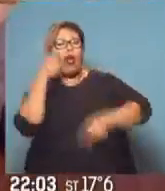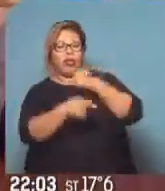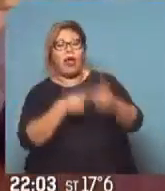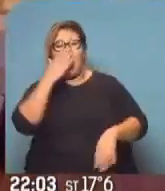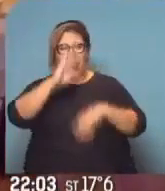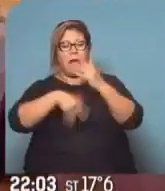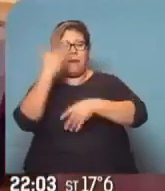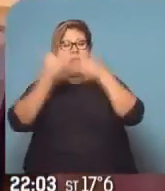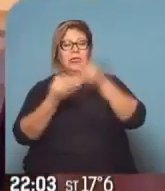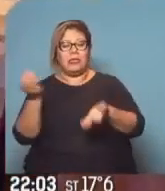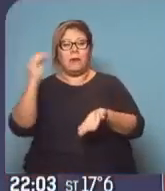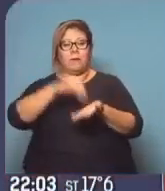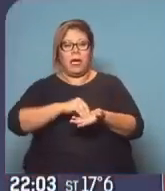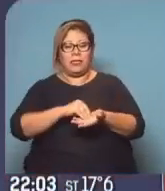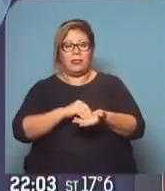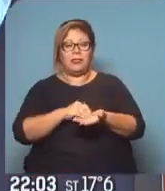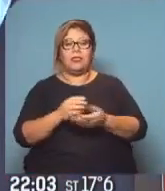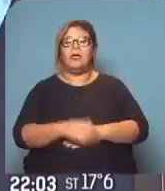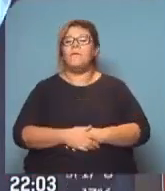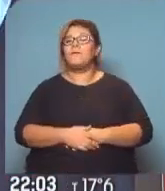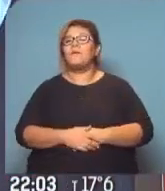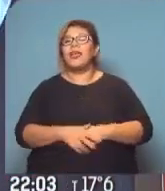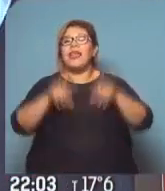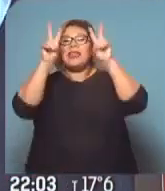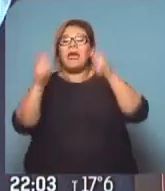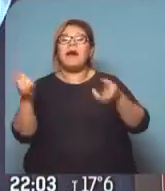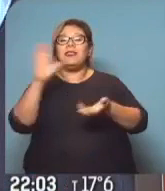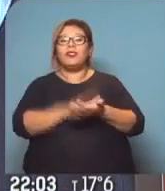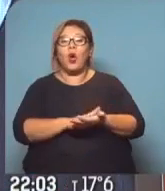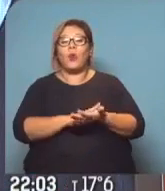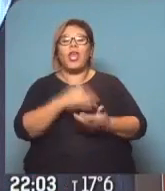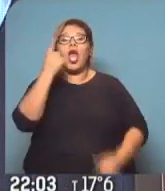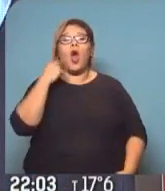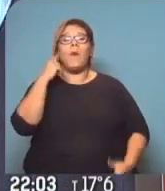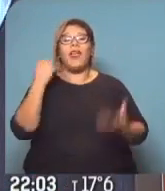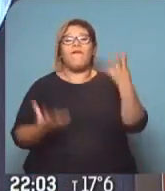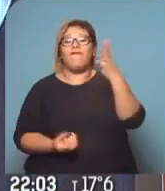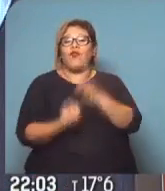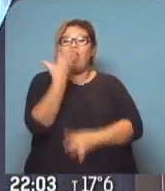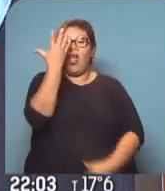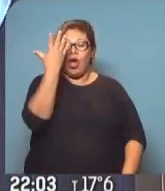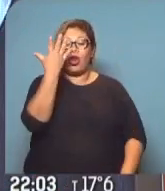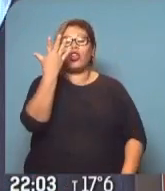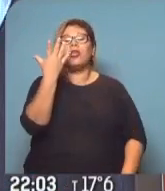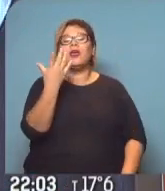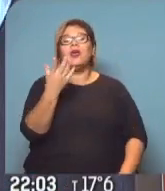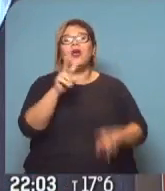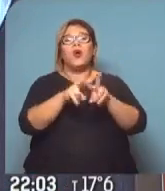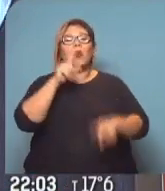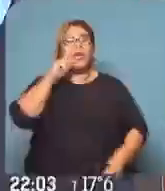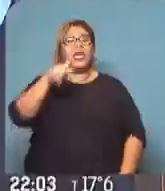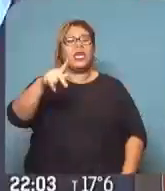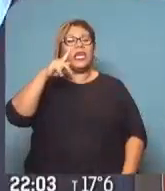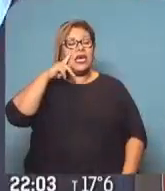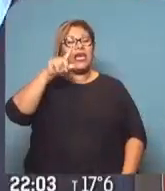La noticia de la semana ha sido sin duda la detención de Julian Assange, el fundador de Wikileaks, la organización que ha revelado secretos